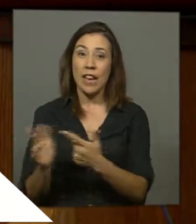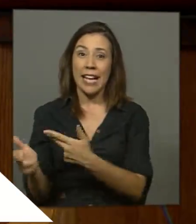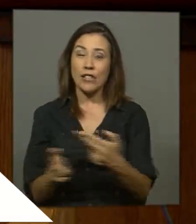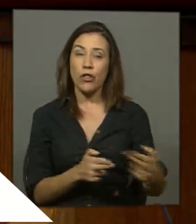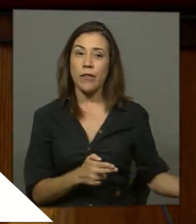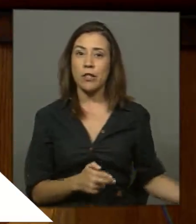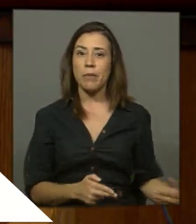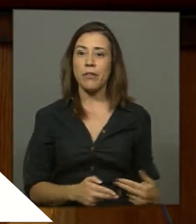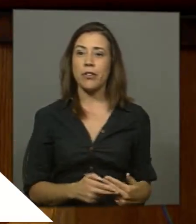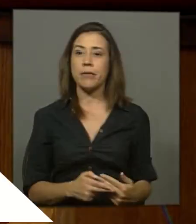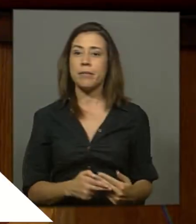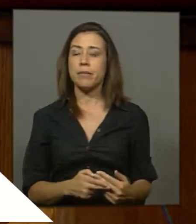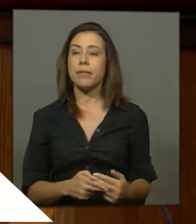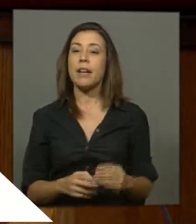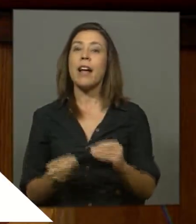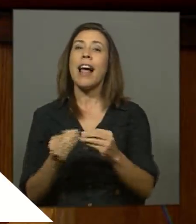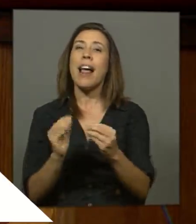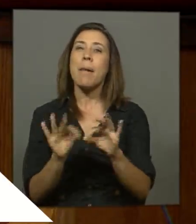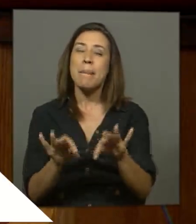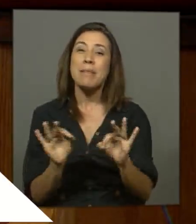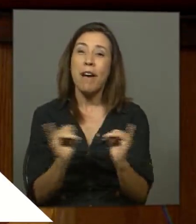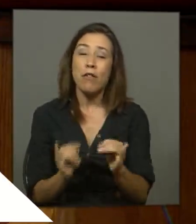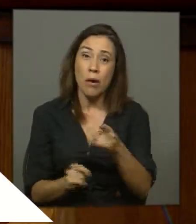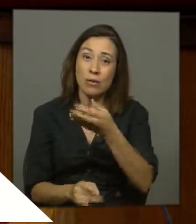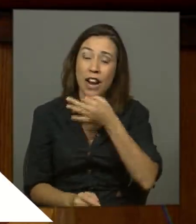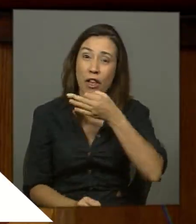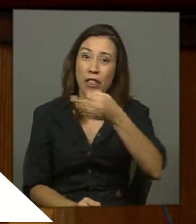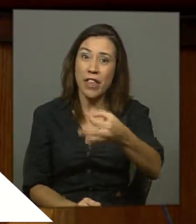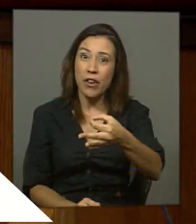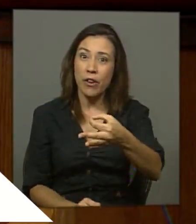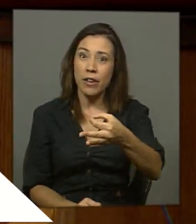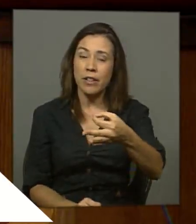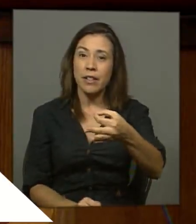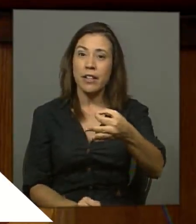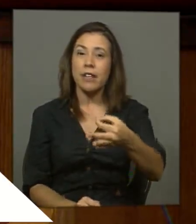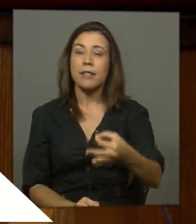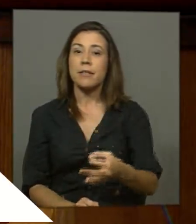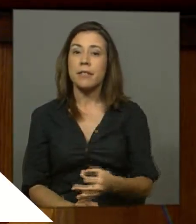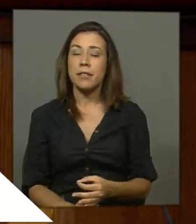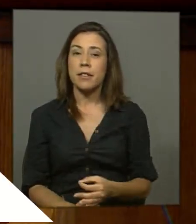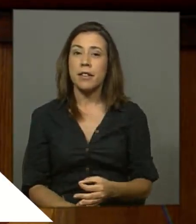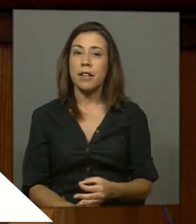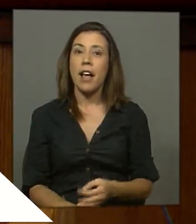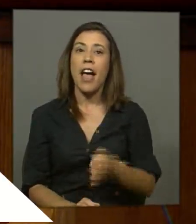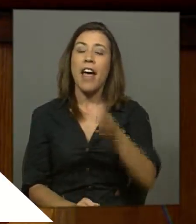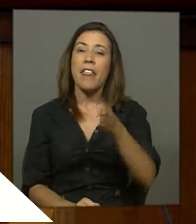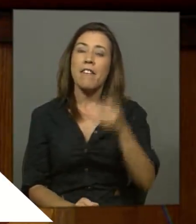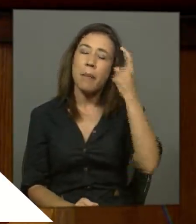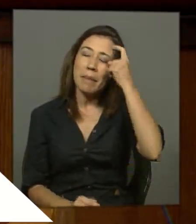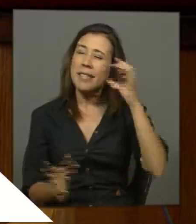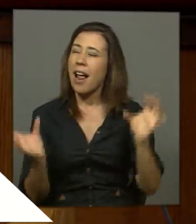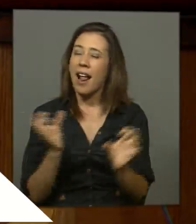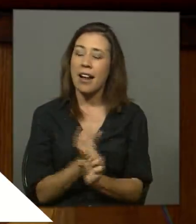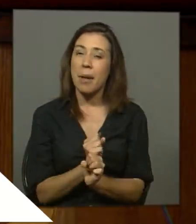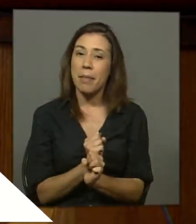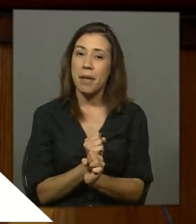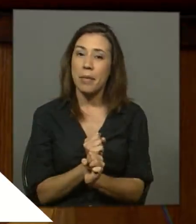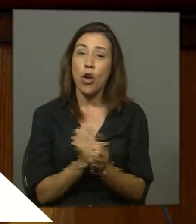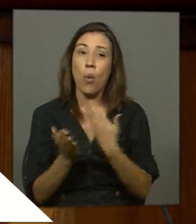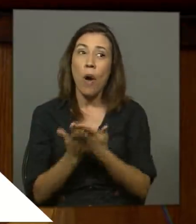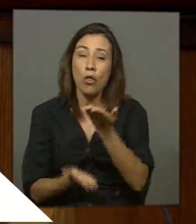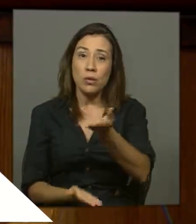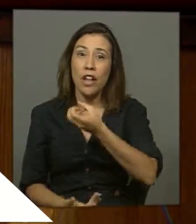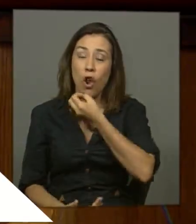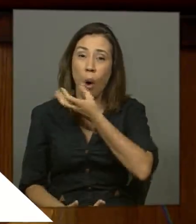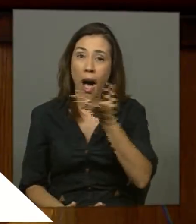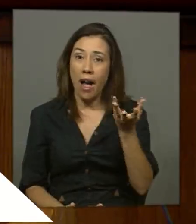aparece definido en los mismos términos que usted lo ha señalado y desde luego entonces que debiéramos pensar inmediatamente cuando usted lo